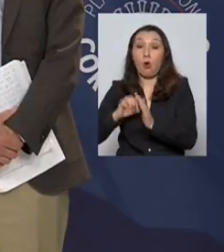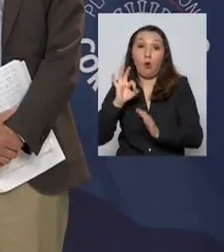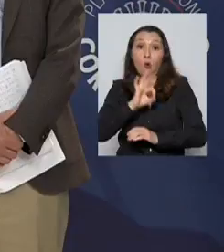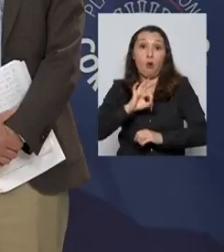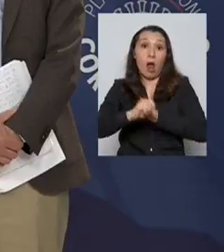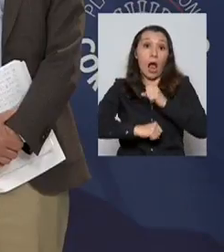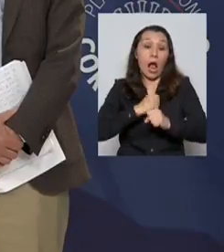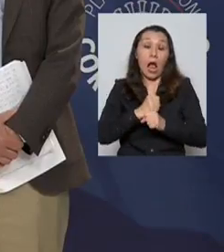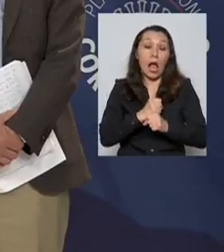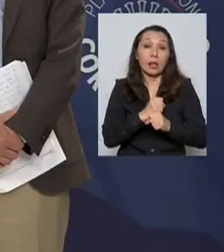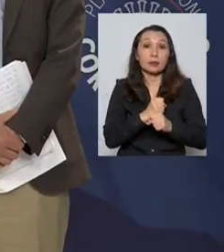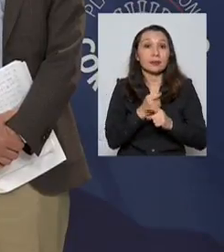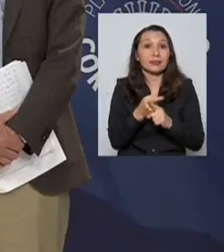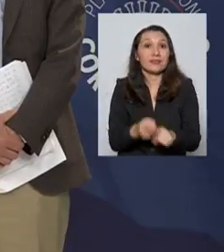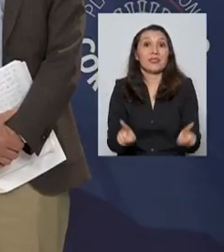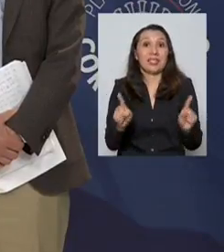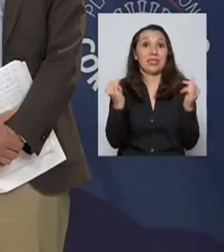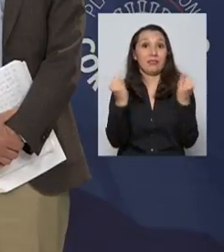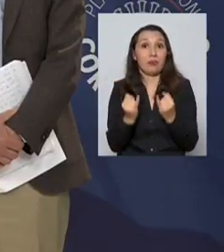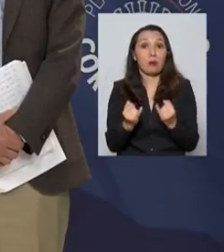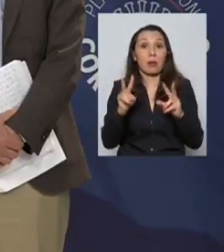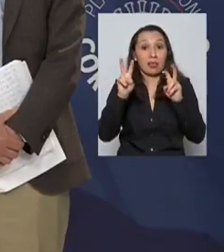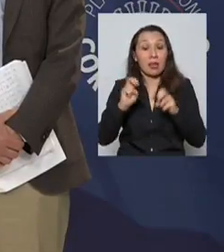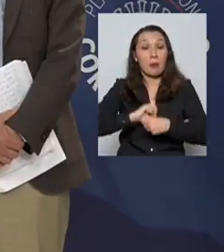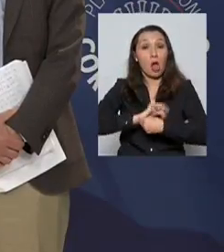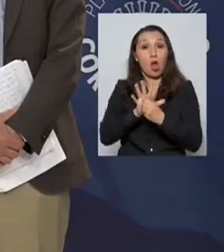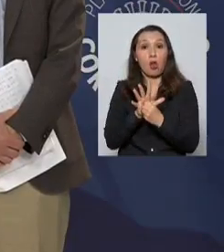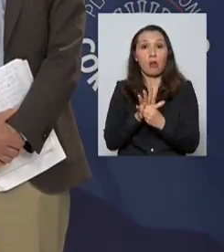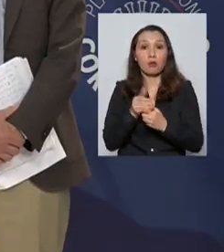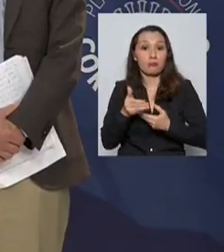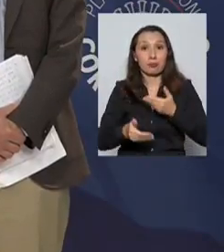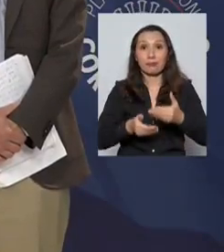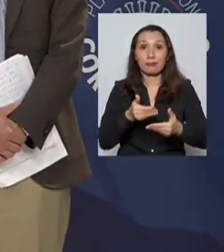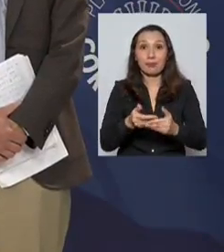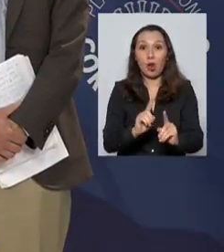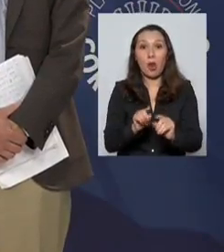en las cuales por el coronavirus las cosas no van a ser como fueron antes.